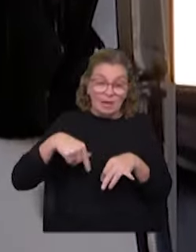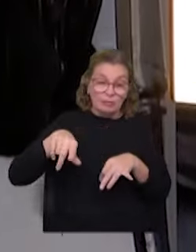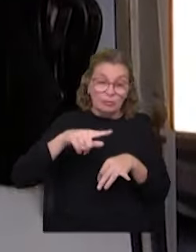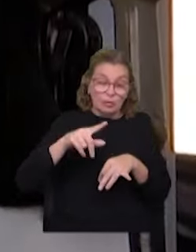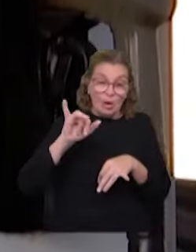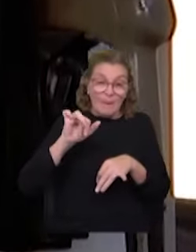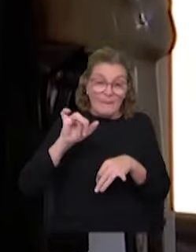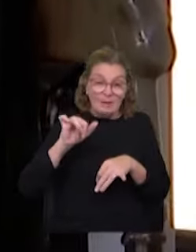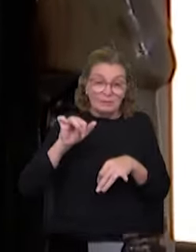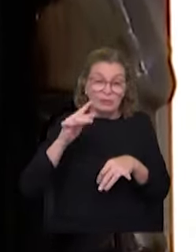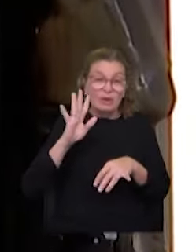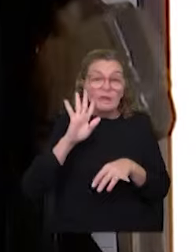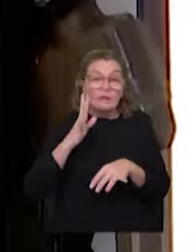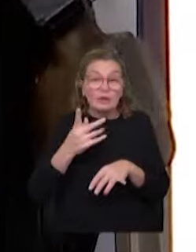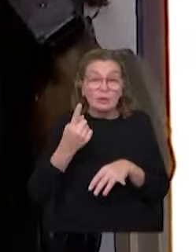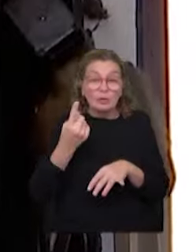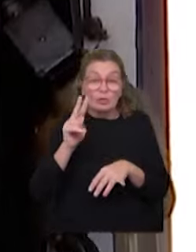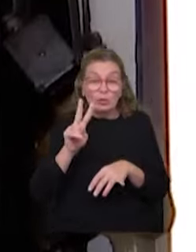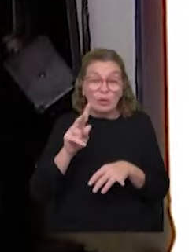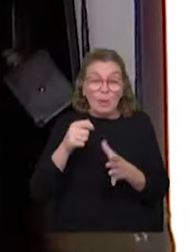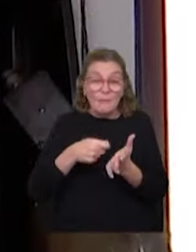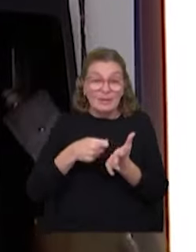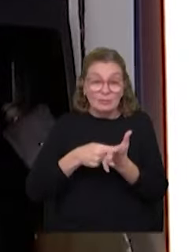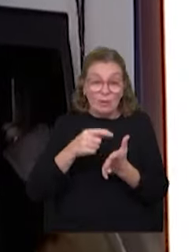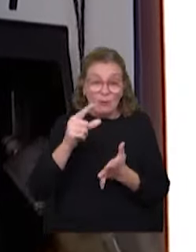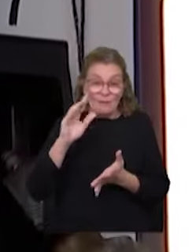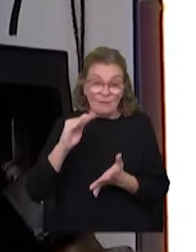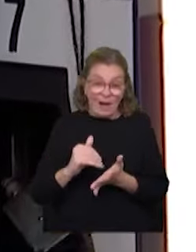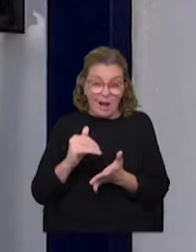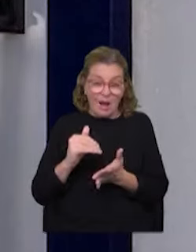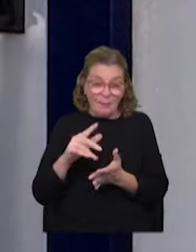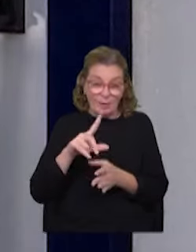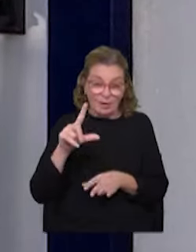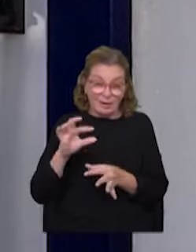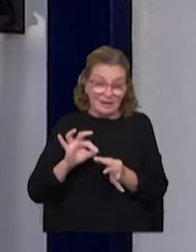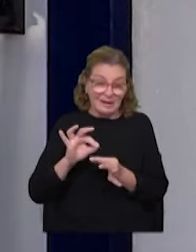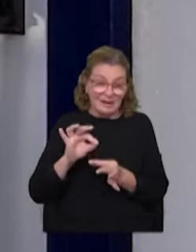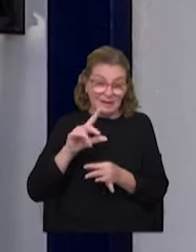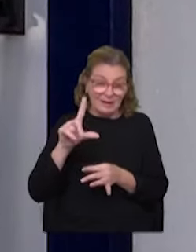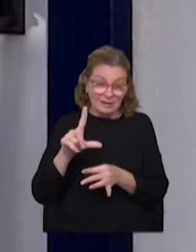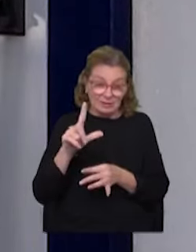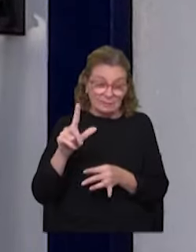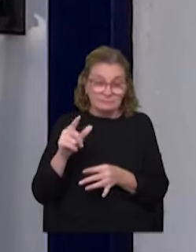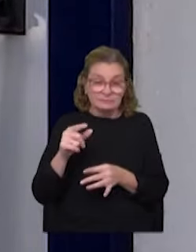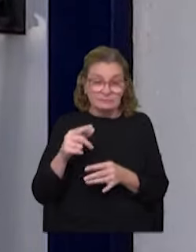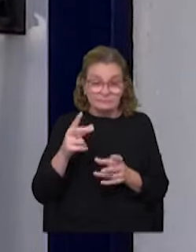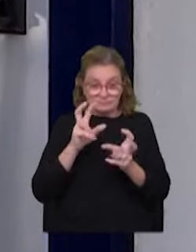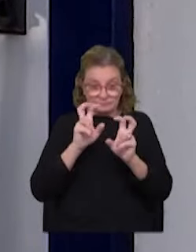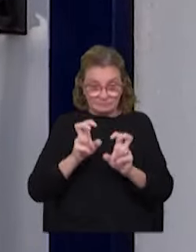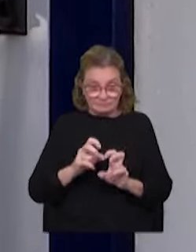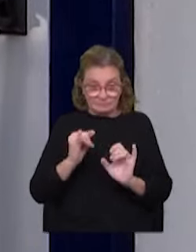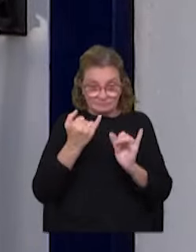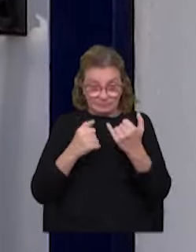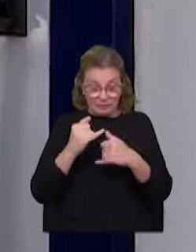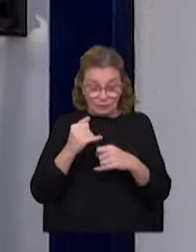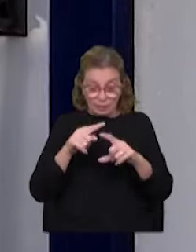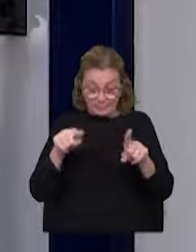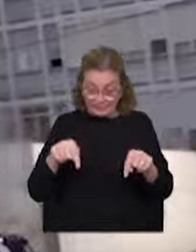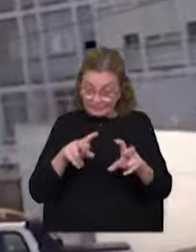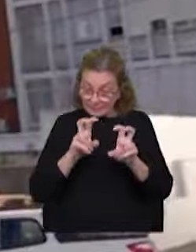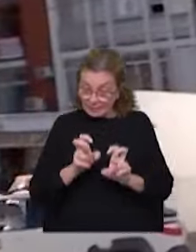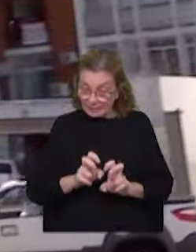de mayo que estimaron en unos 2 pesos por litro el informe de la ursea viene siendo analizado por el Ministerio de Industria energía y minería que